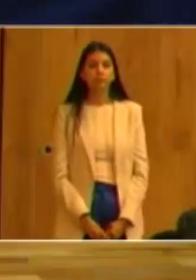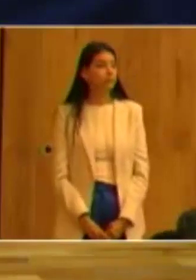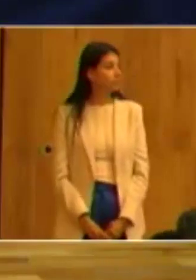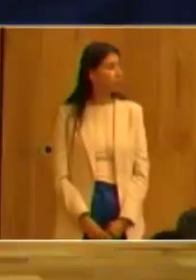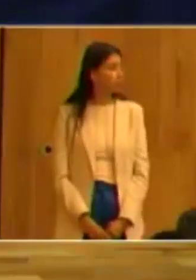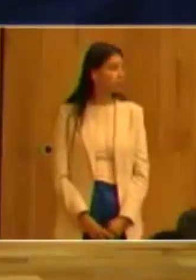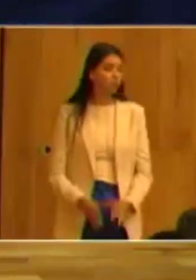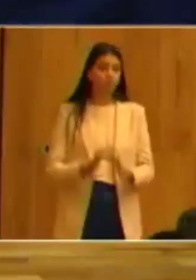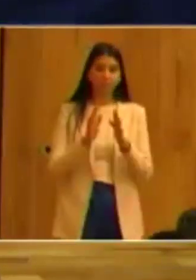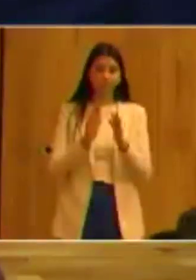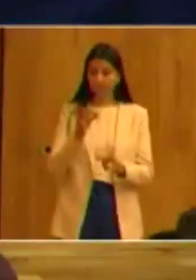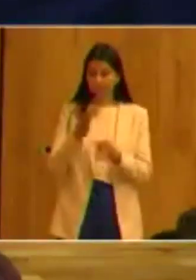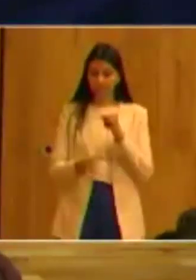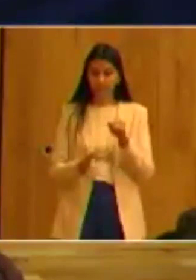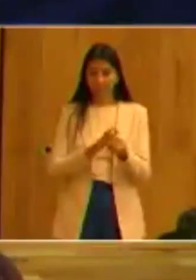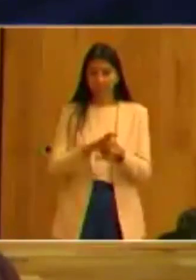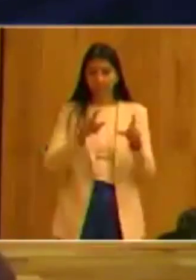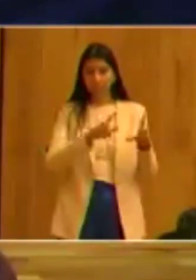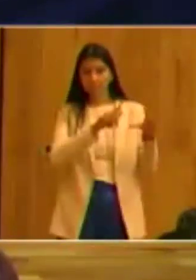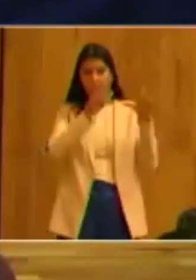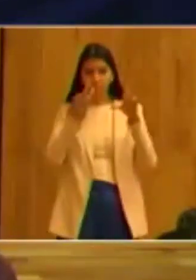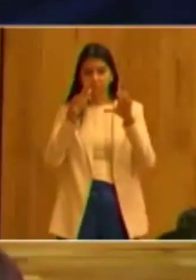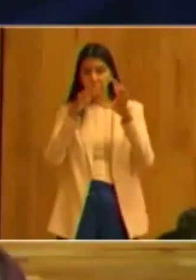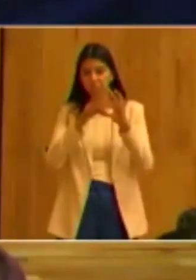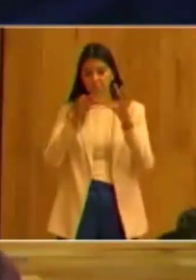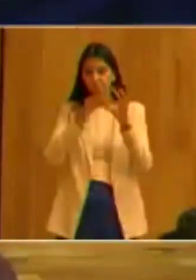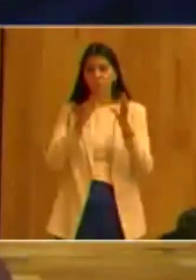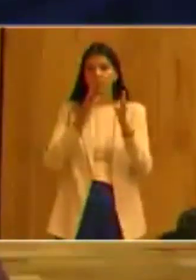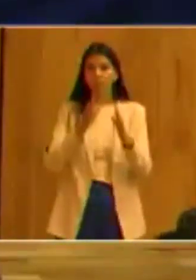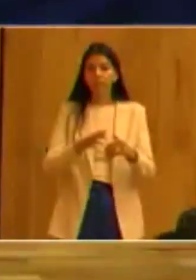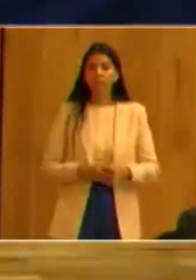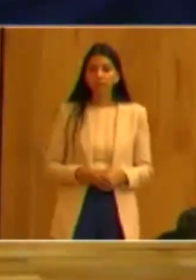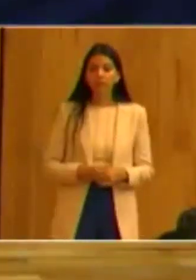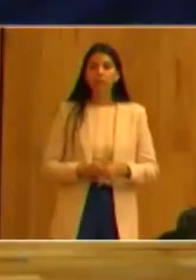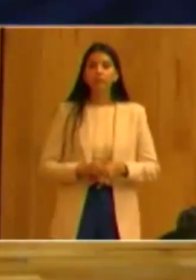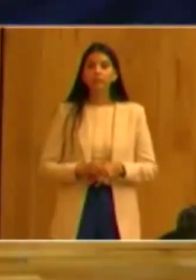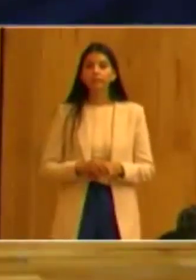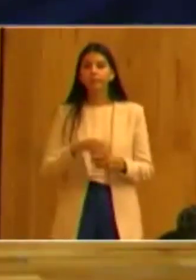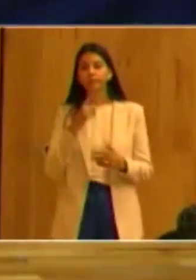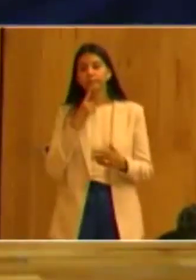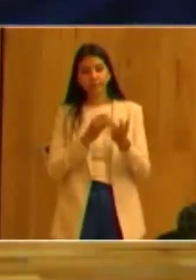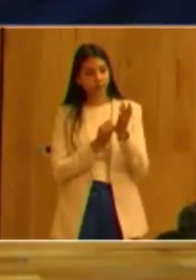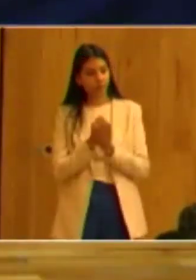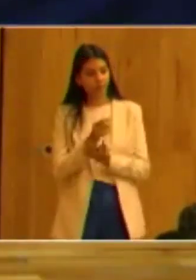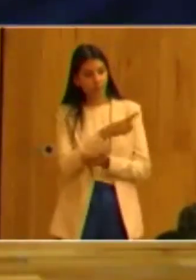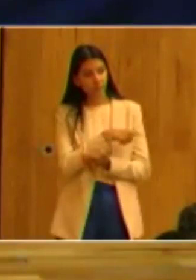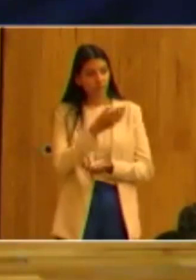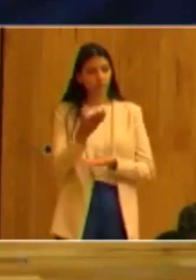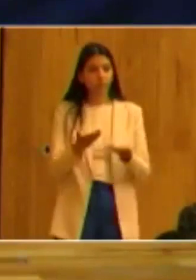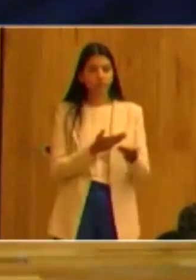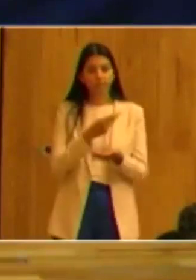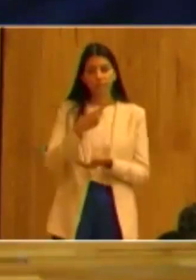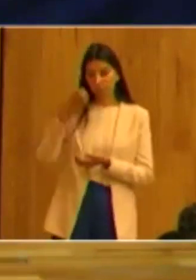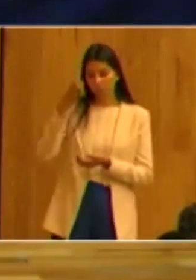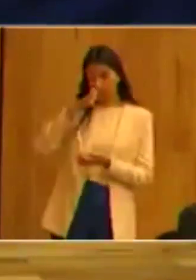Pues hemos concluido las presentaciones que han decidido compartir esa